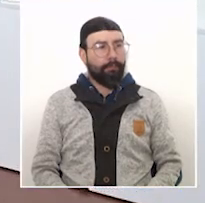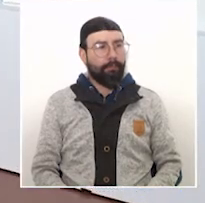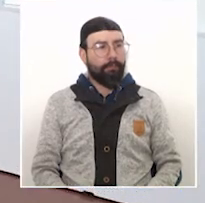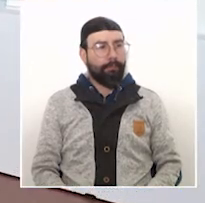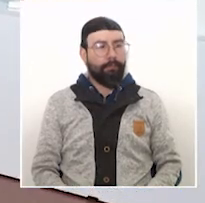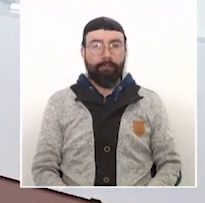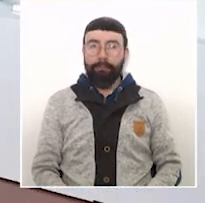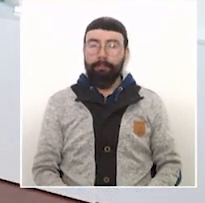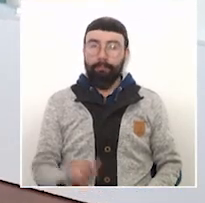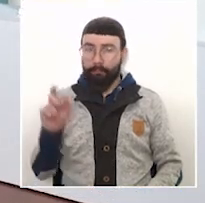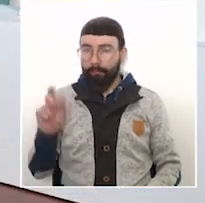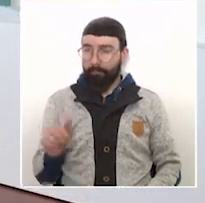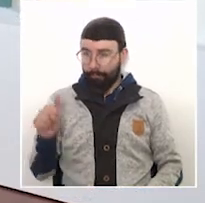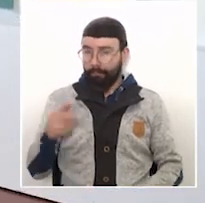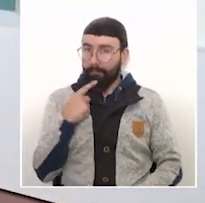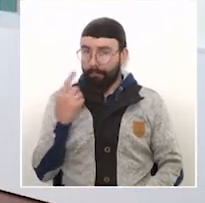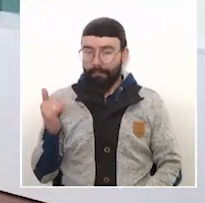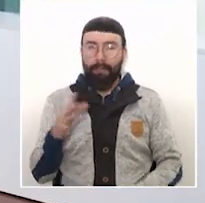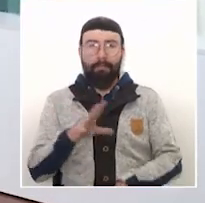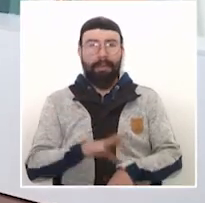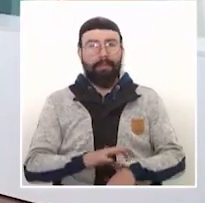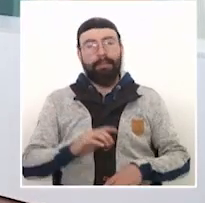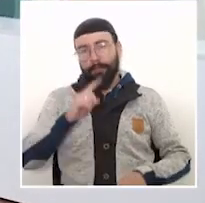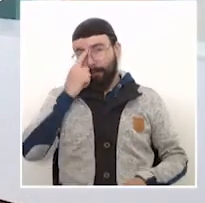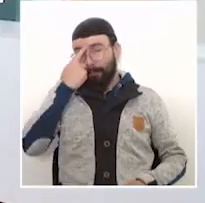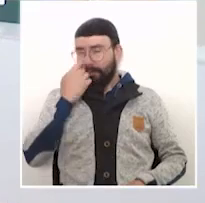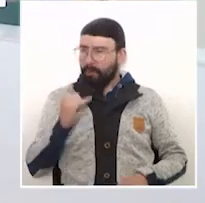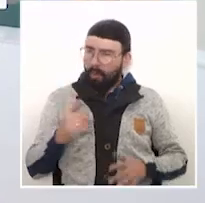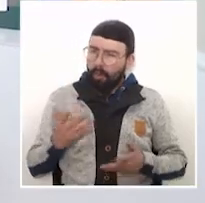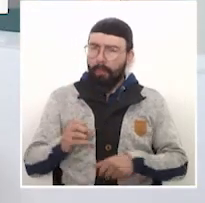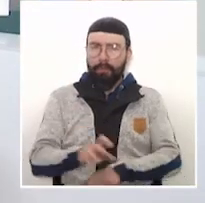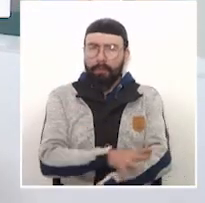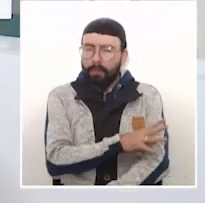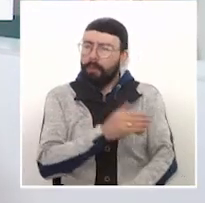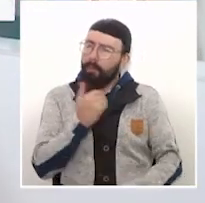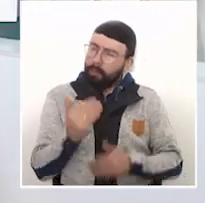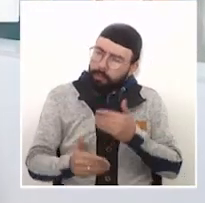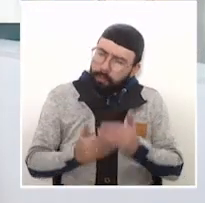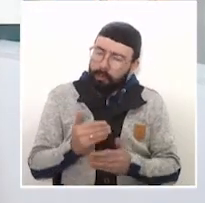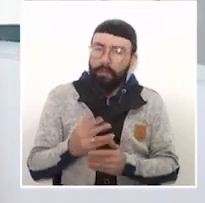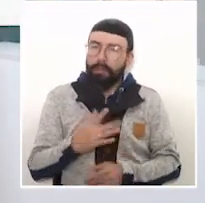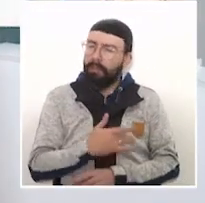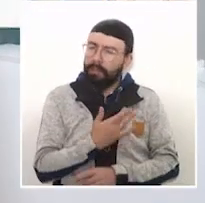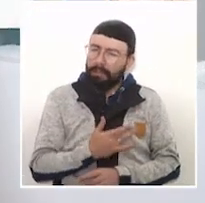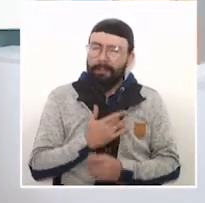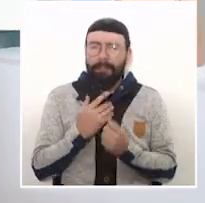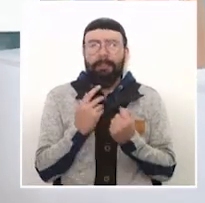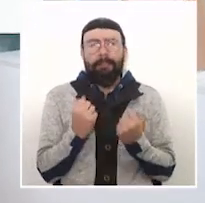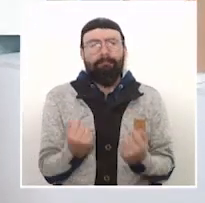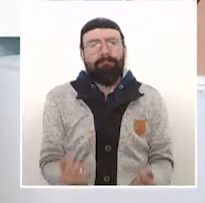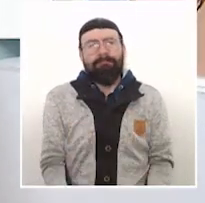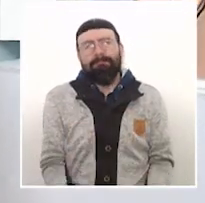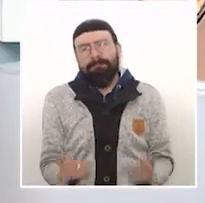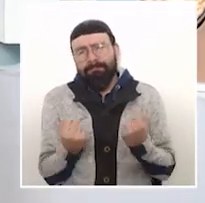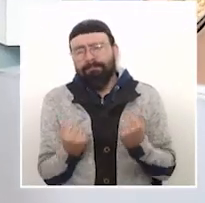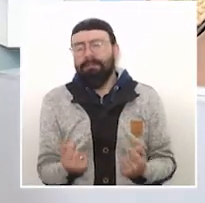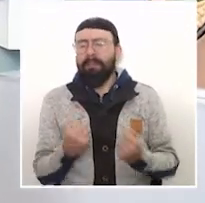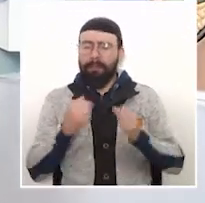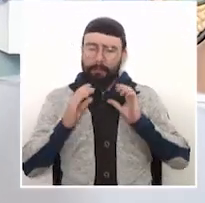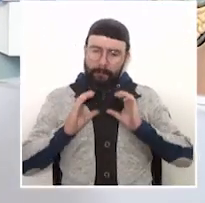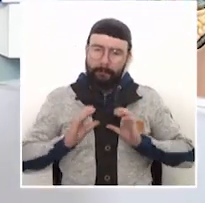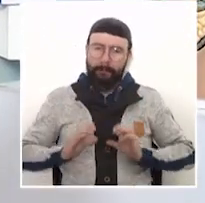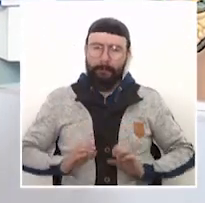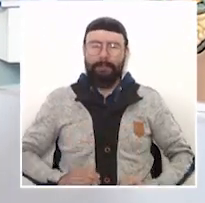Veíamos el concepto desde la medicina ayurveda de cómo nuestras emociones se van reprimiendo y nos vamos sintiendo pesados, esa relación entre cuerpo